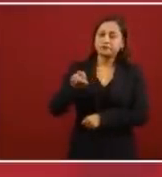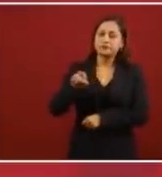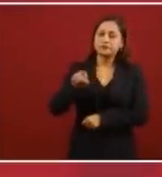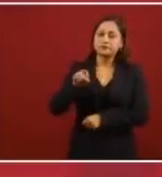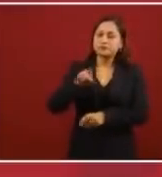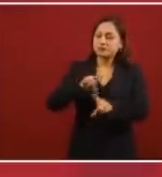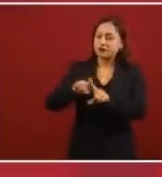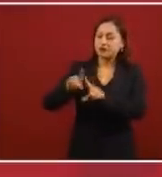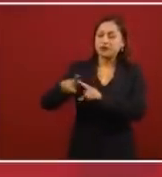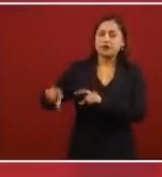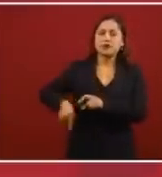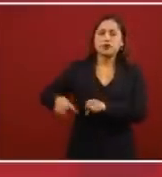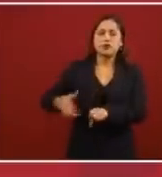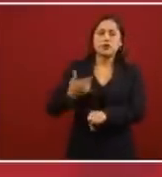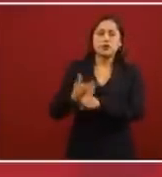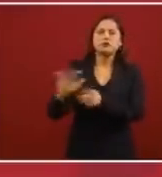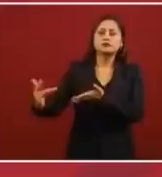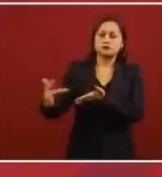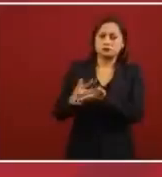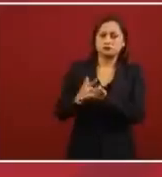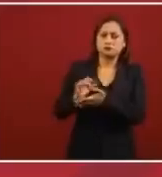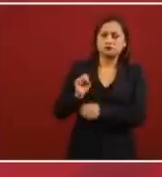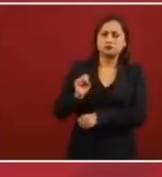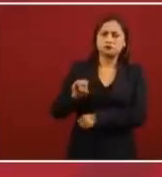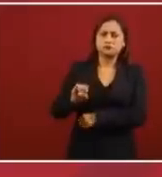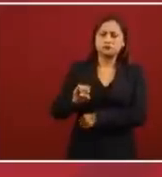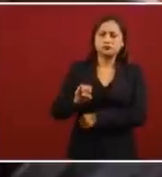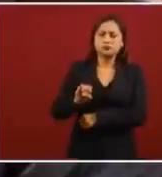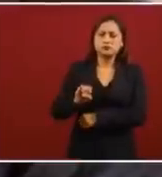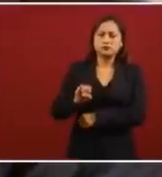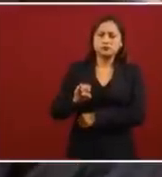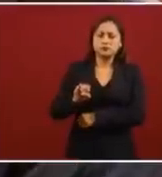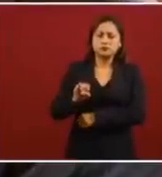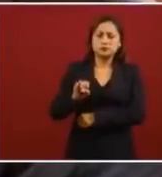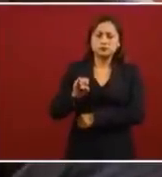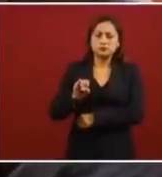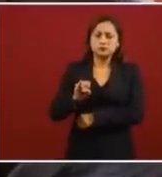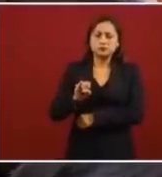el video que te voy a dejar a mano izquierda, que está apareciendo los cuadritos. Nos vemos hasta la próxima.